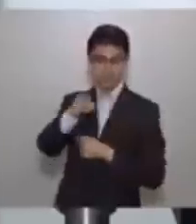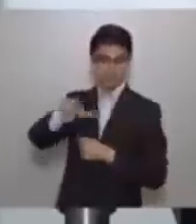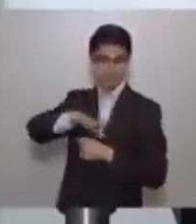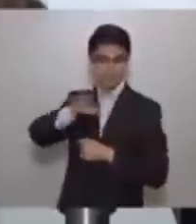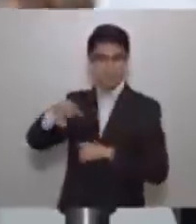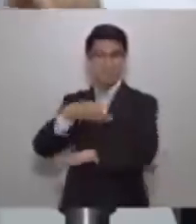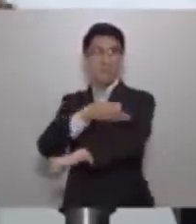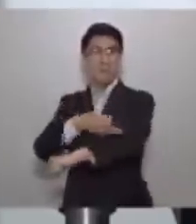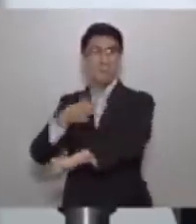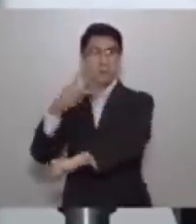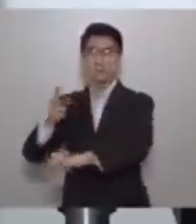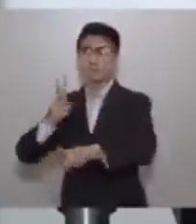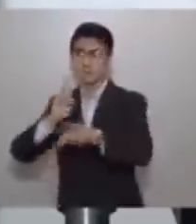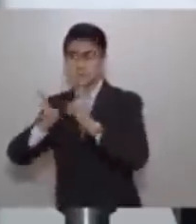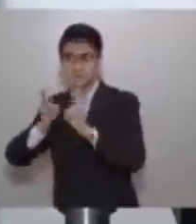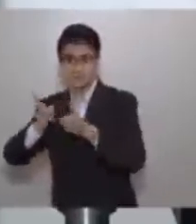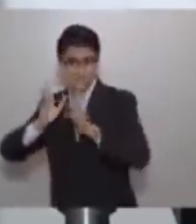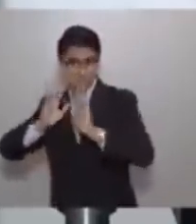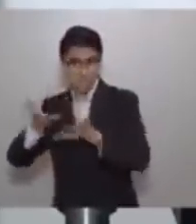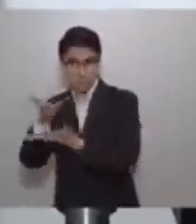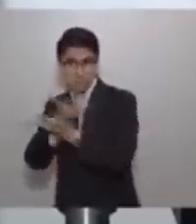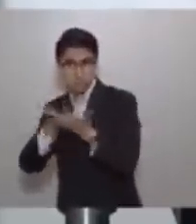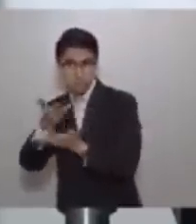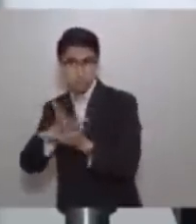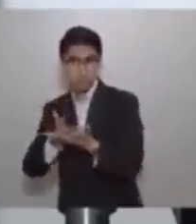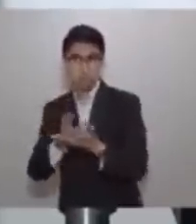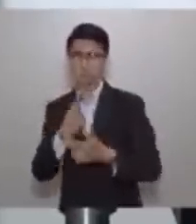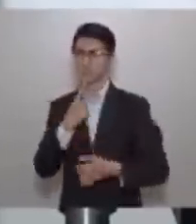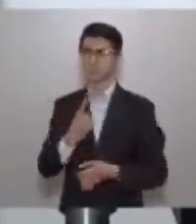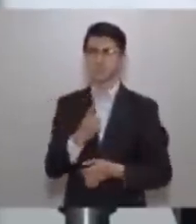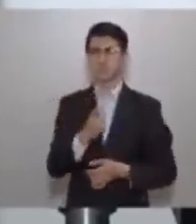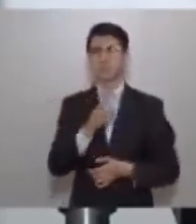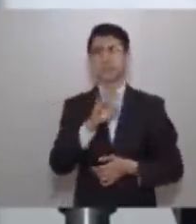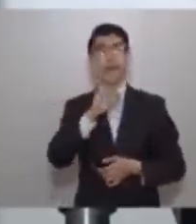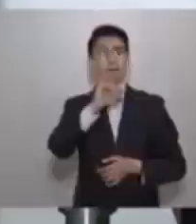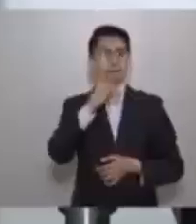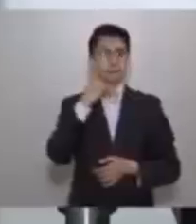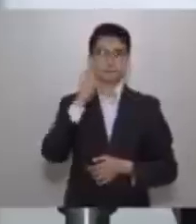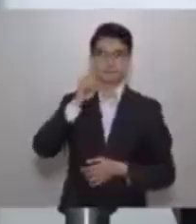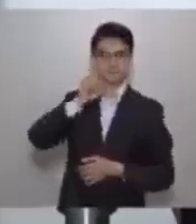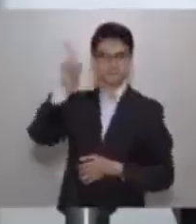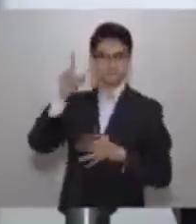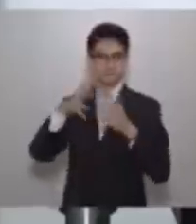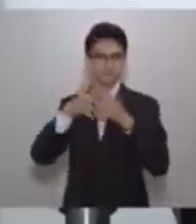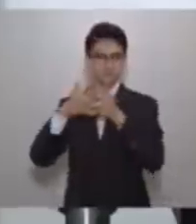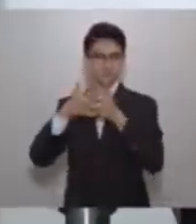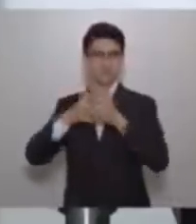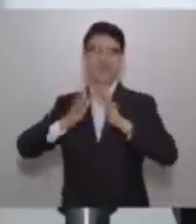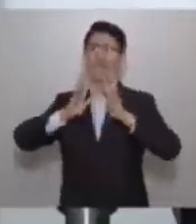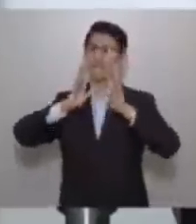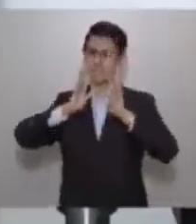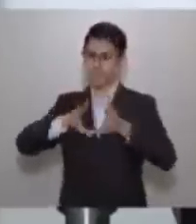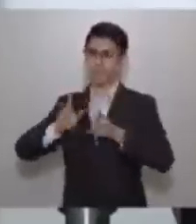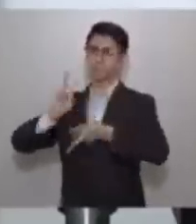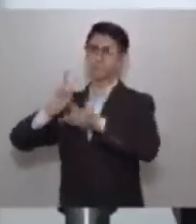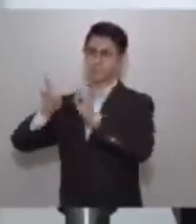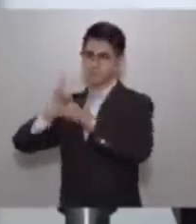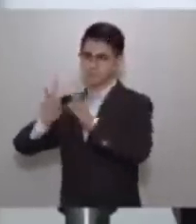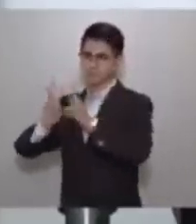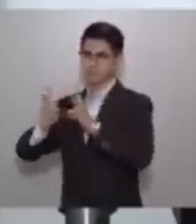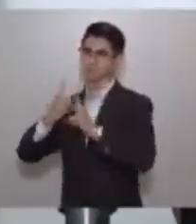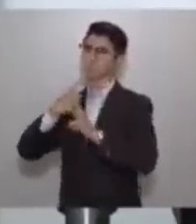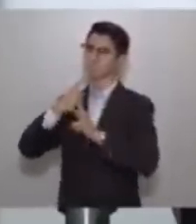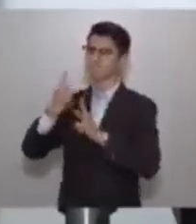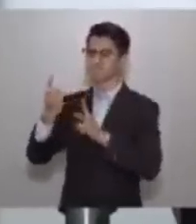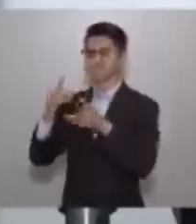definir que hay una situación de participación. Cuando decimos que hay un incidente de enfrentamiento es para